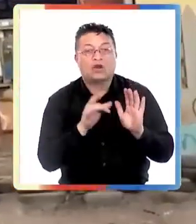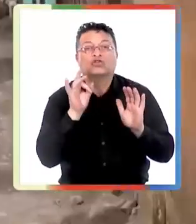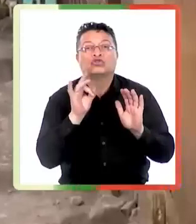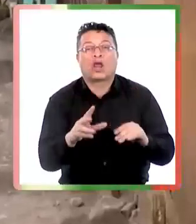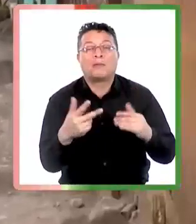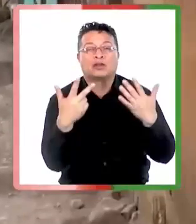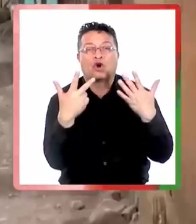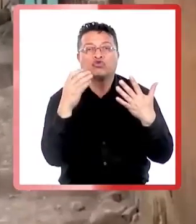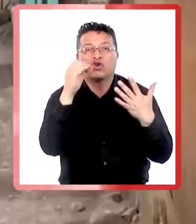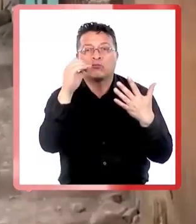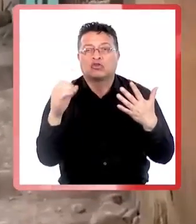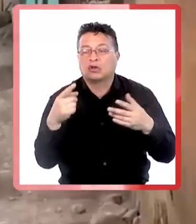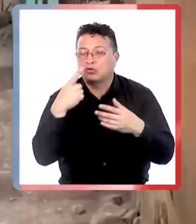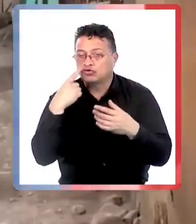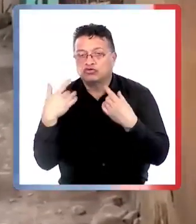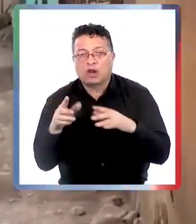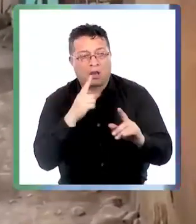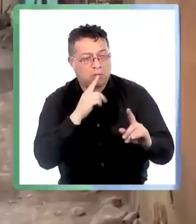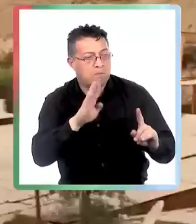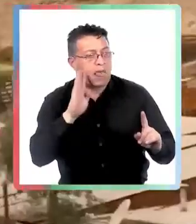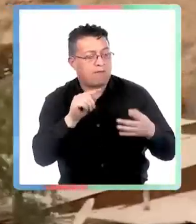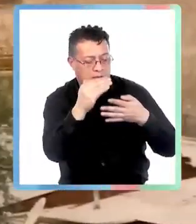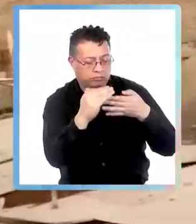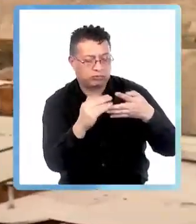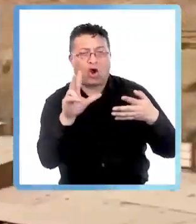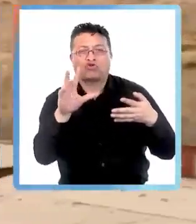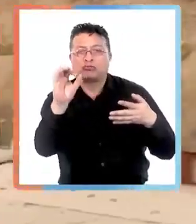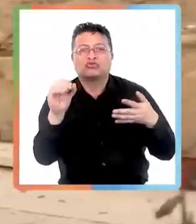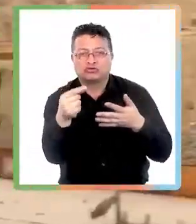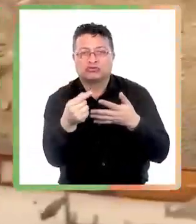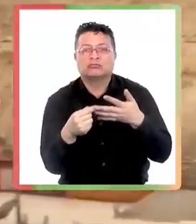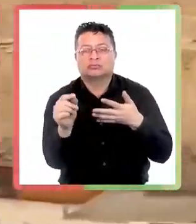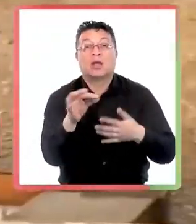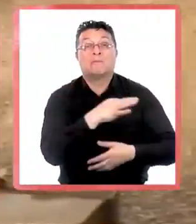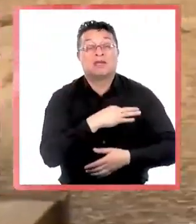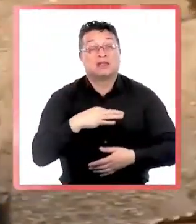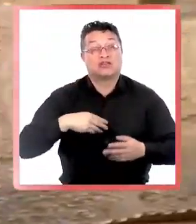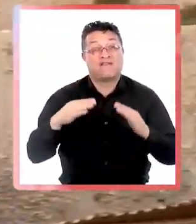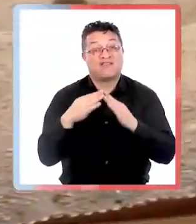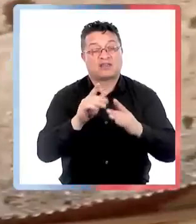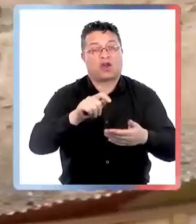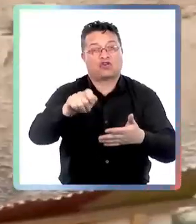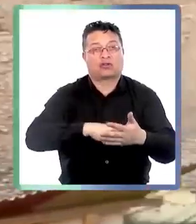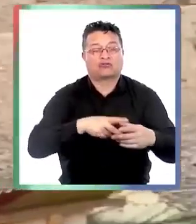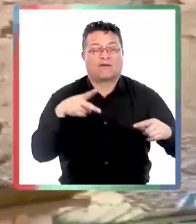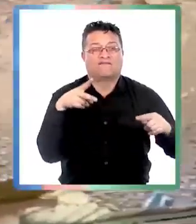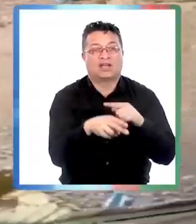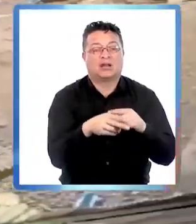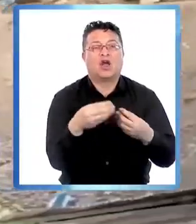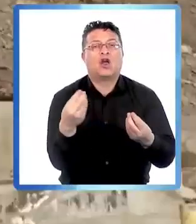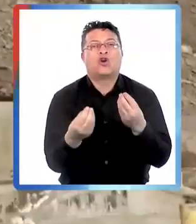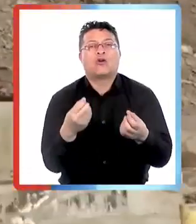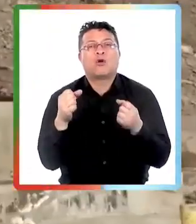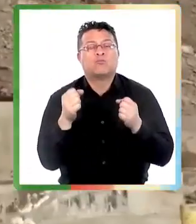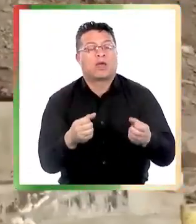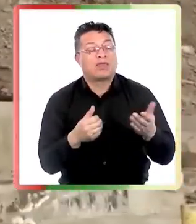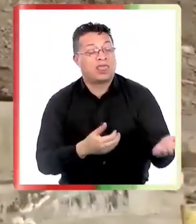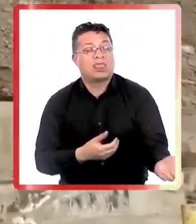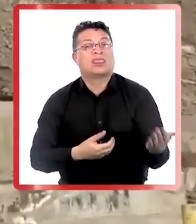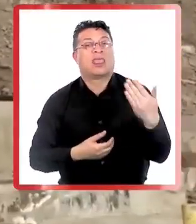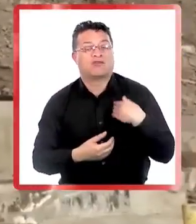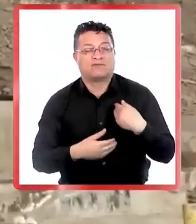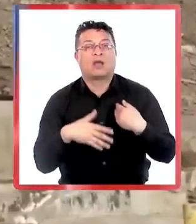investigación demostró que solo ejecutó el 8% de lo comprometido. El Ministerio de Vivienda puso fin al contrato, pero ¿cómo